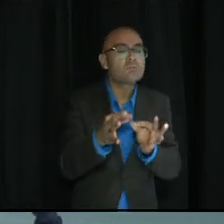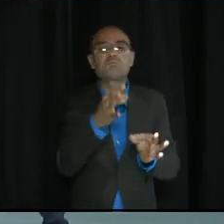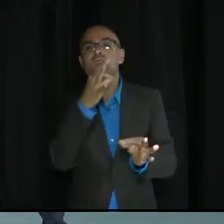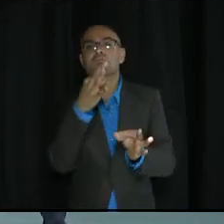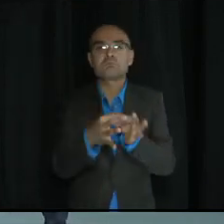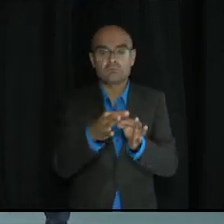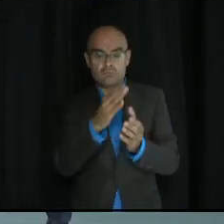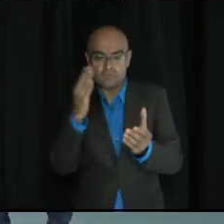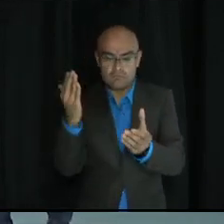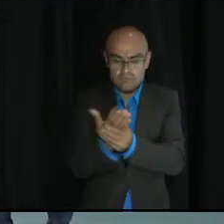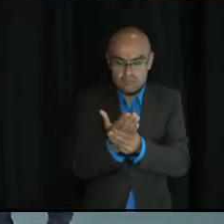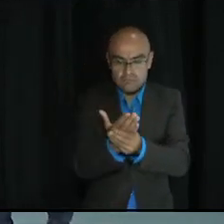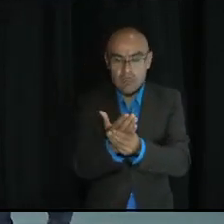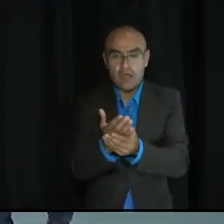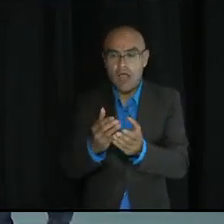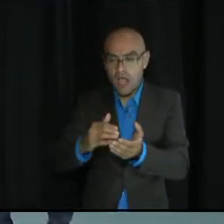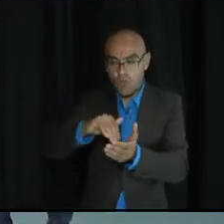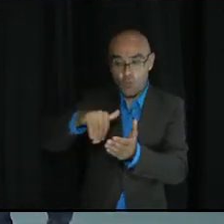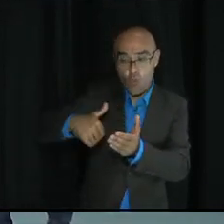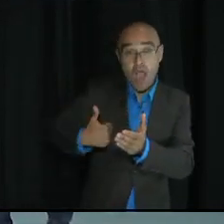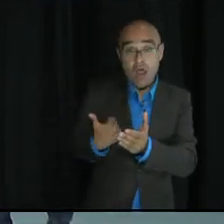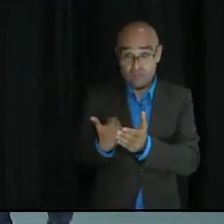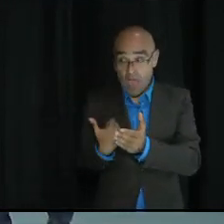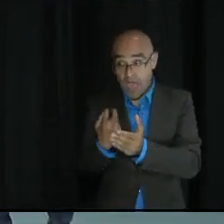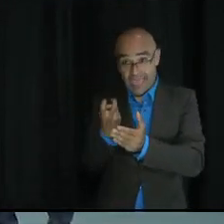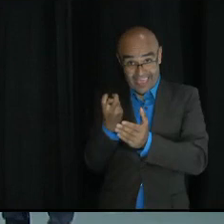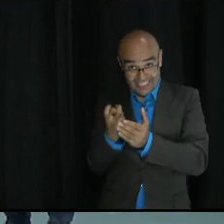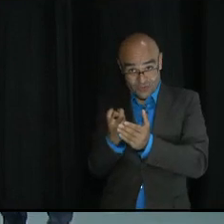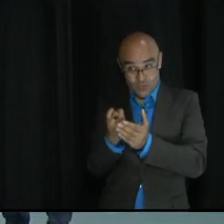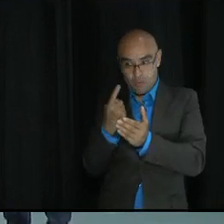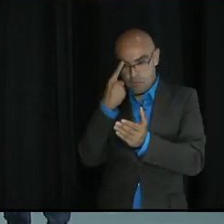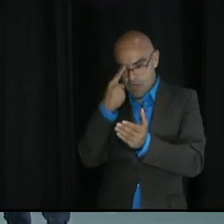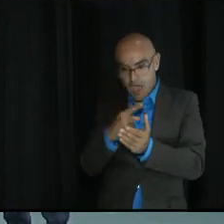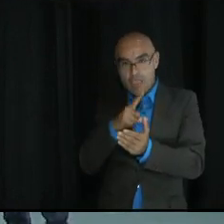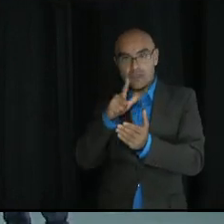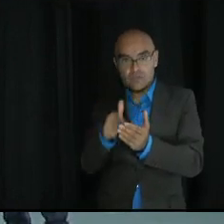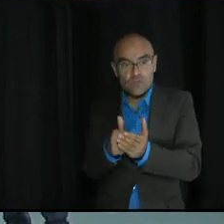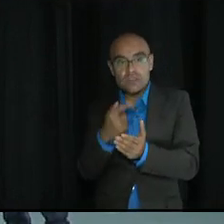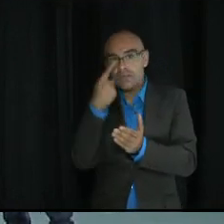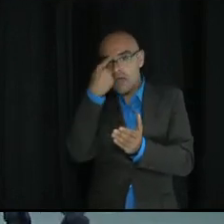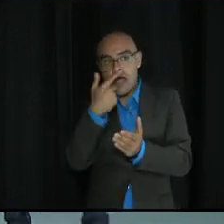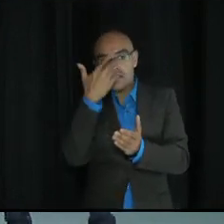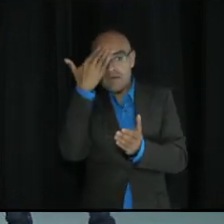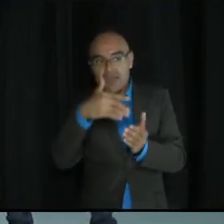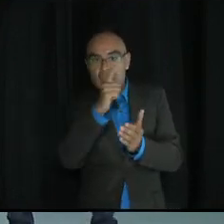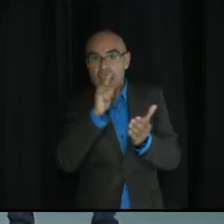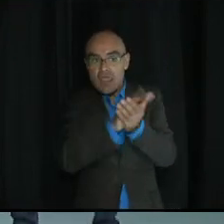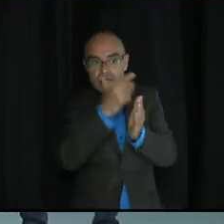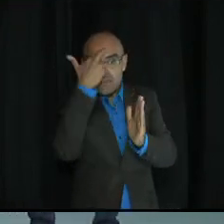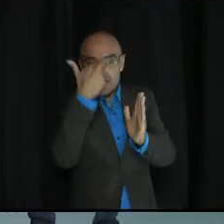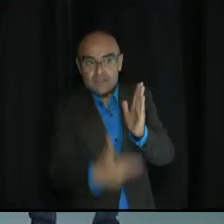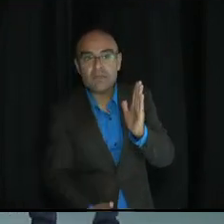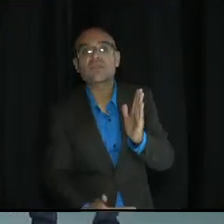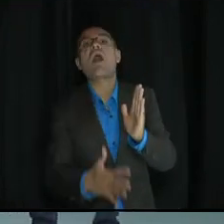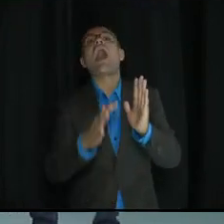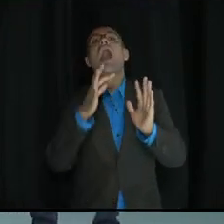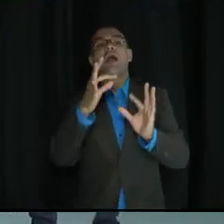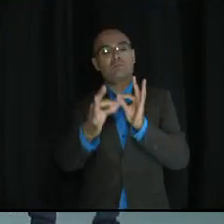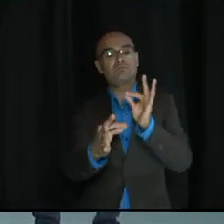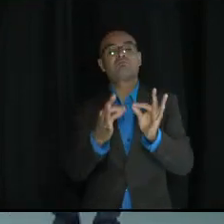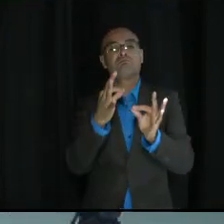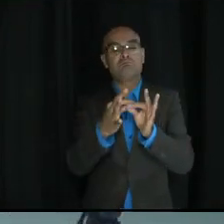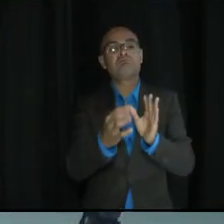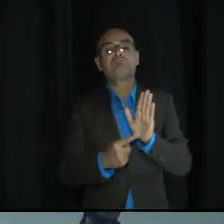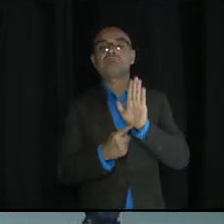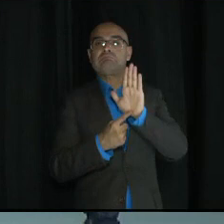ingresarlos a una bodega de evidencias para que no se pierdan todo aquel indicio que esté relacionado con el delito que se está denunciando. Y en su momento,